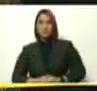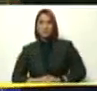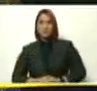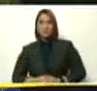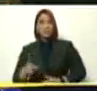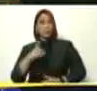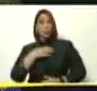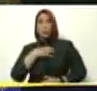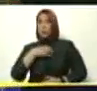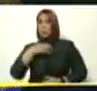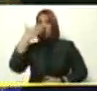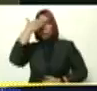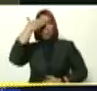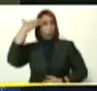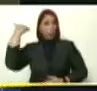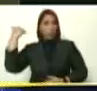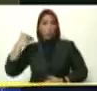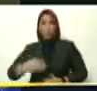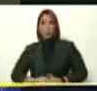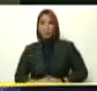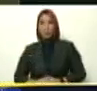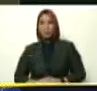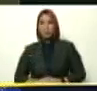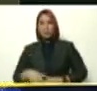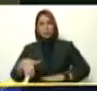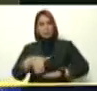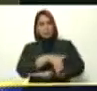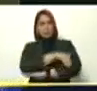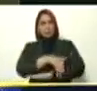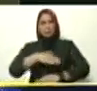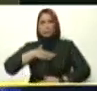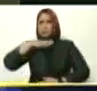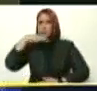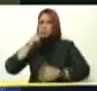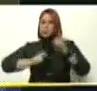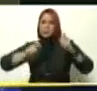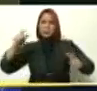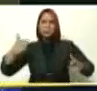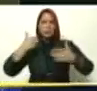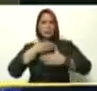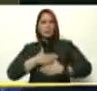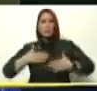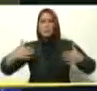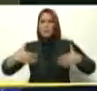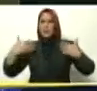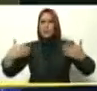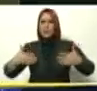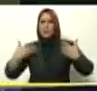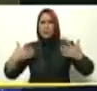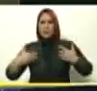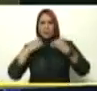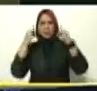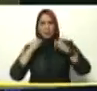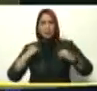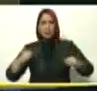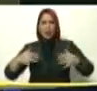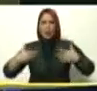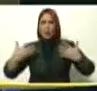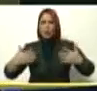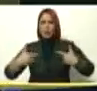No puedo olvidarlo. Las calles, la gente, la felicidad, la alegría del oriental.